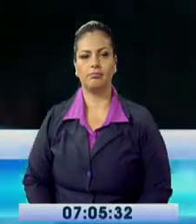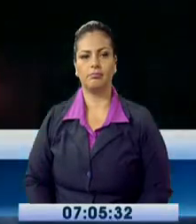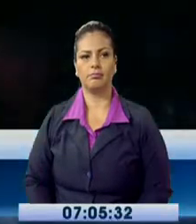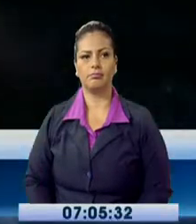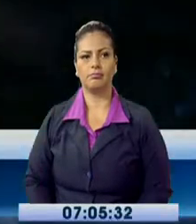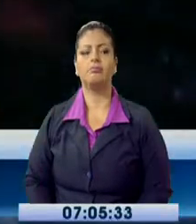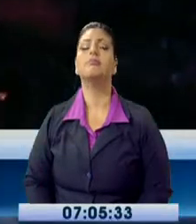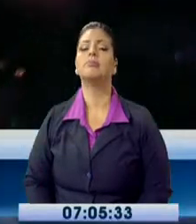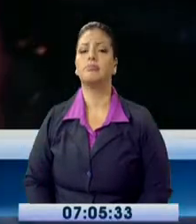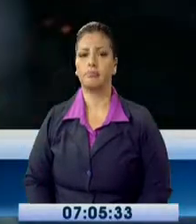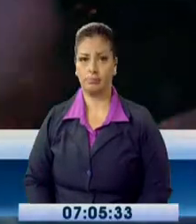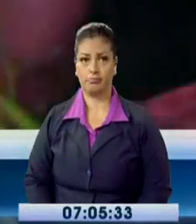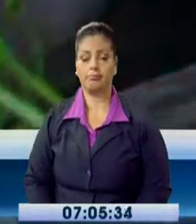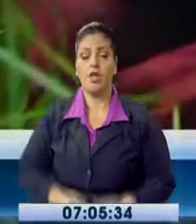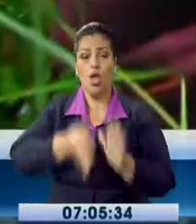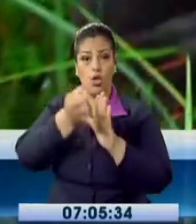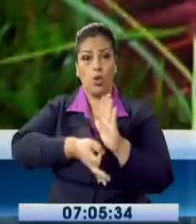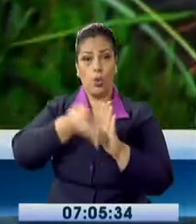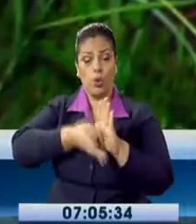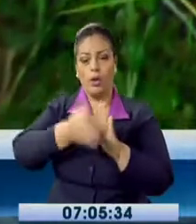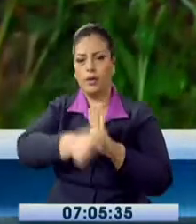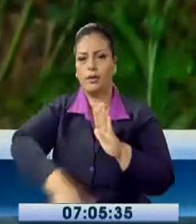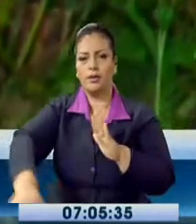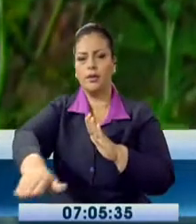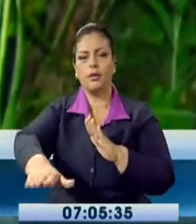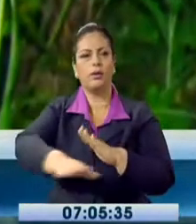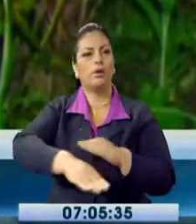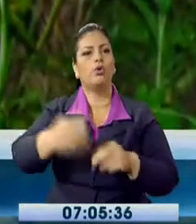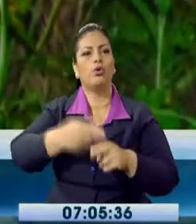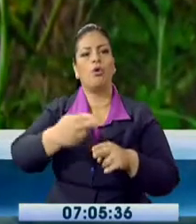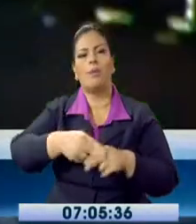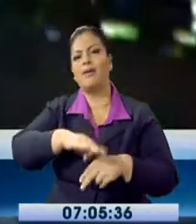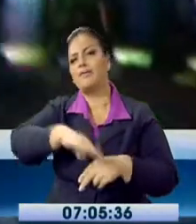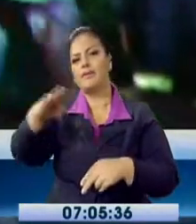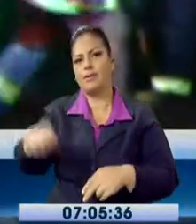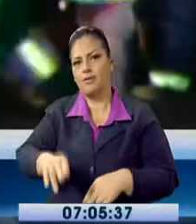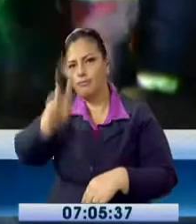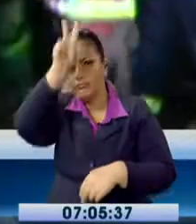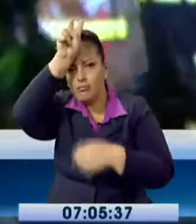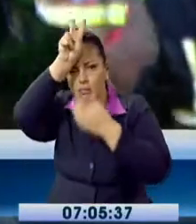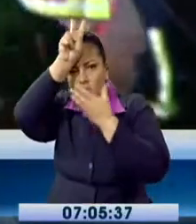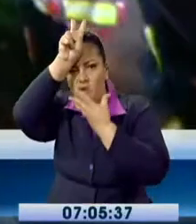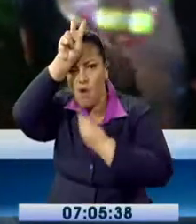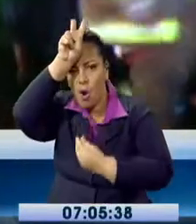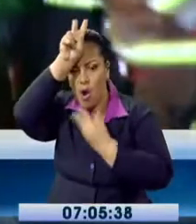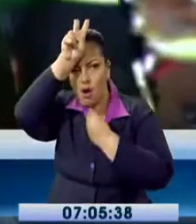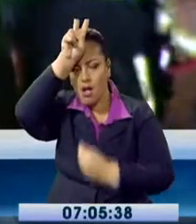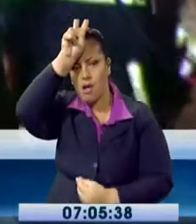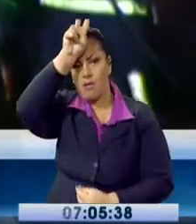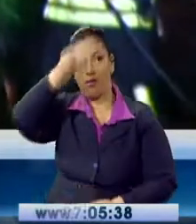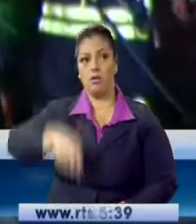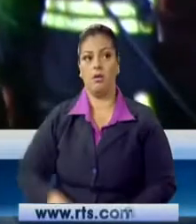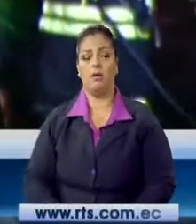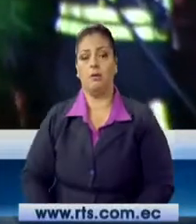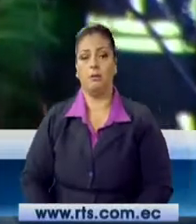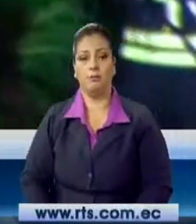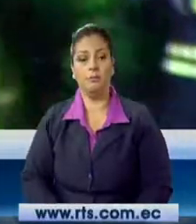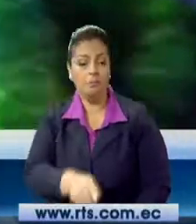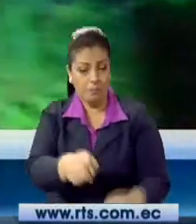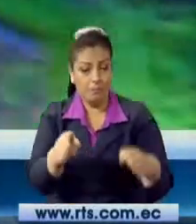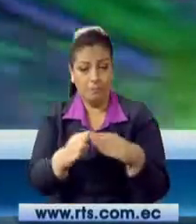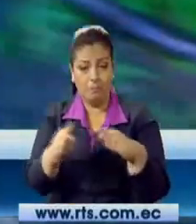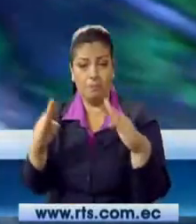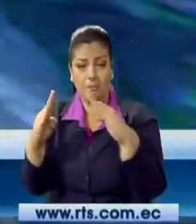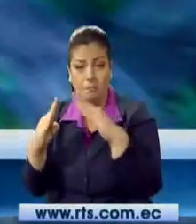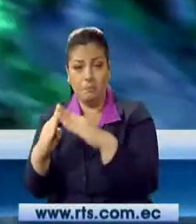Las llamas pusieron a correr a más de uno en el Cerro Las Cabras del Cantón Durán. En un inicio, los moradores intentaron apagar